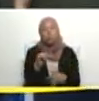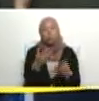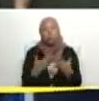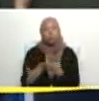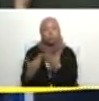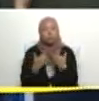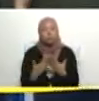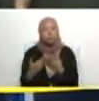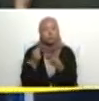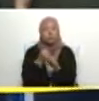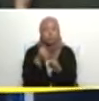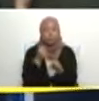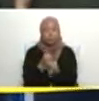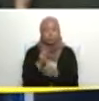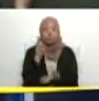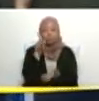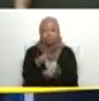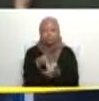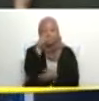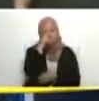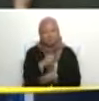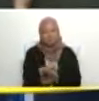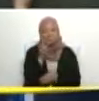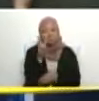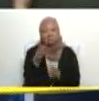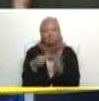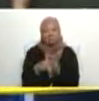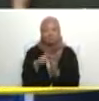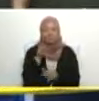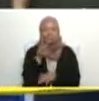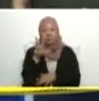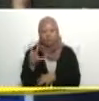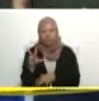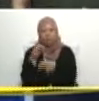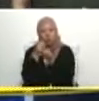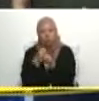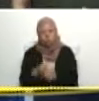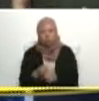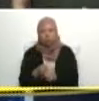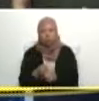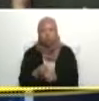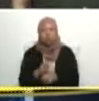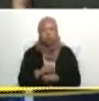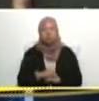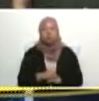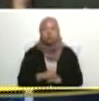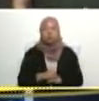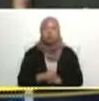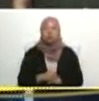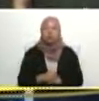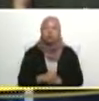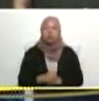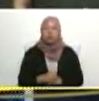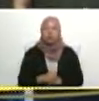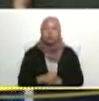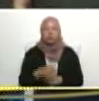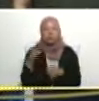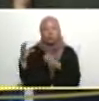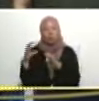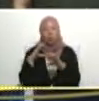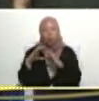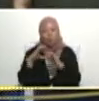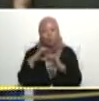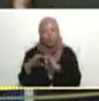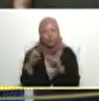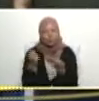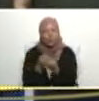que tragarnos en el año 2023 a expensas de las conversaciones pues, que está